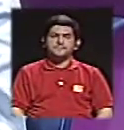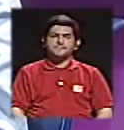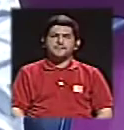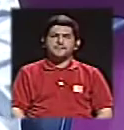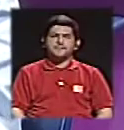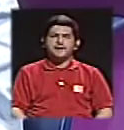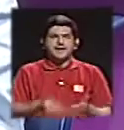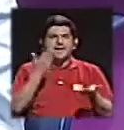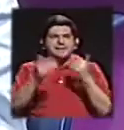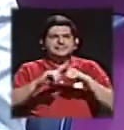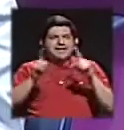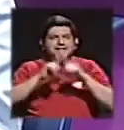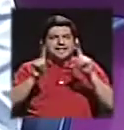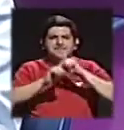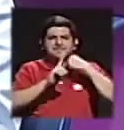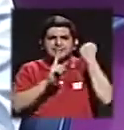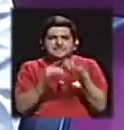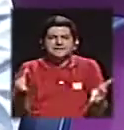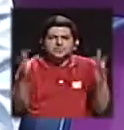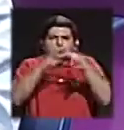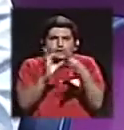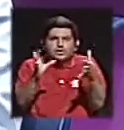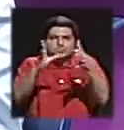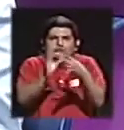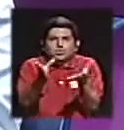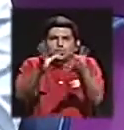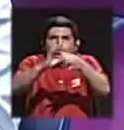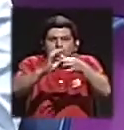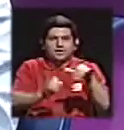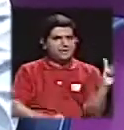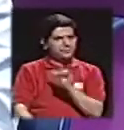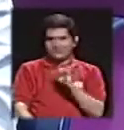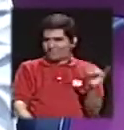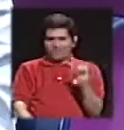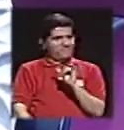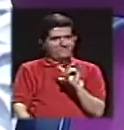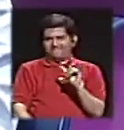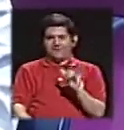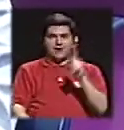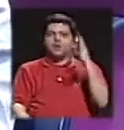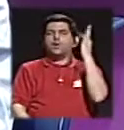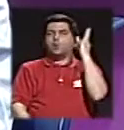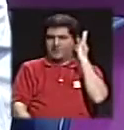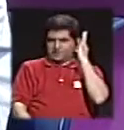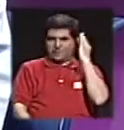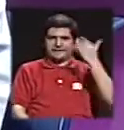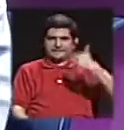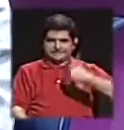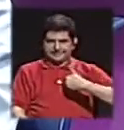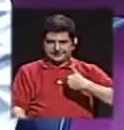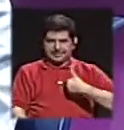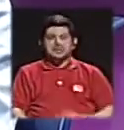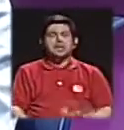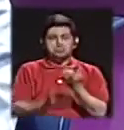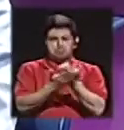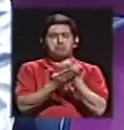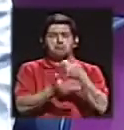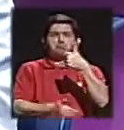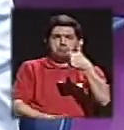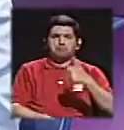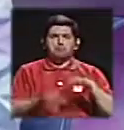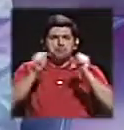como interseccionalidades que le llaman, ¿verdad? No es lo mismo una mujer que tiene medios